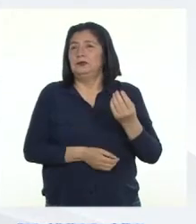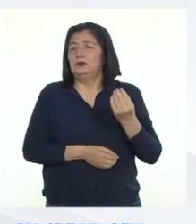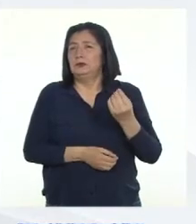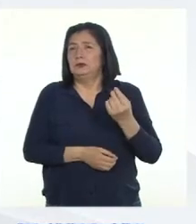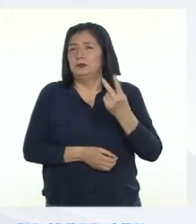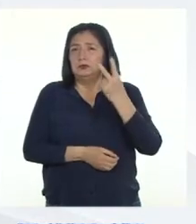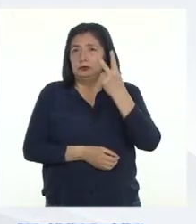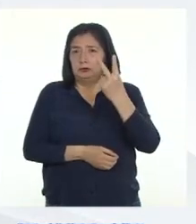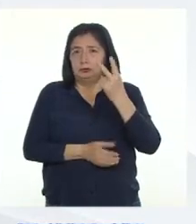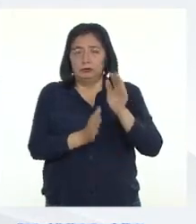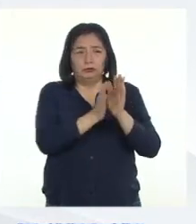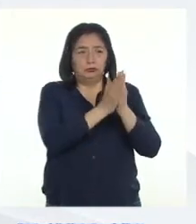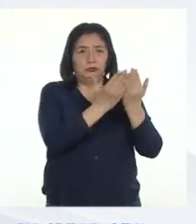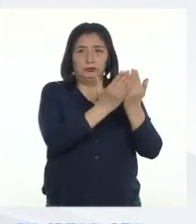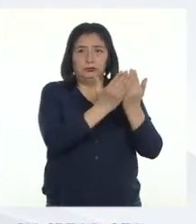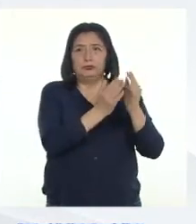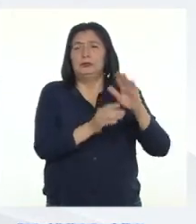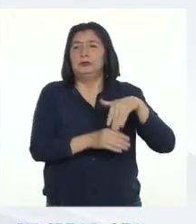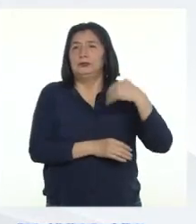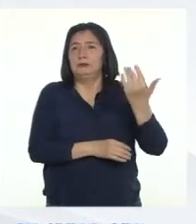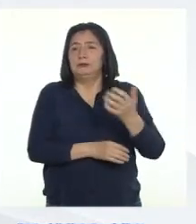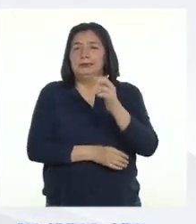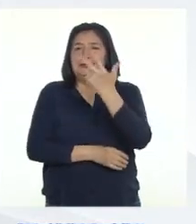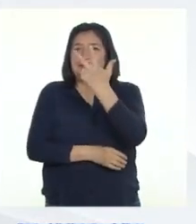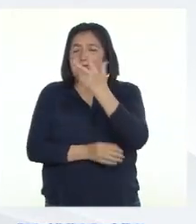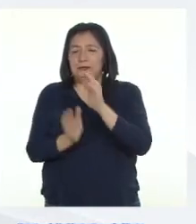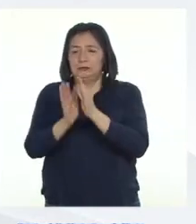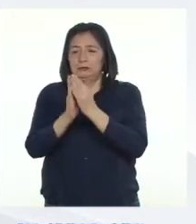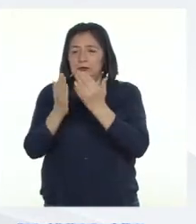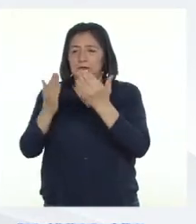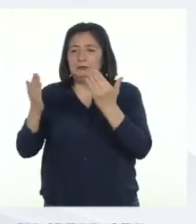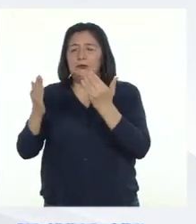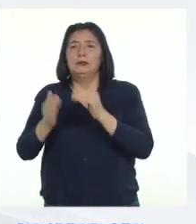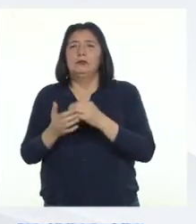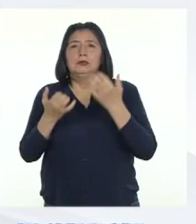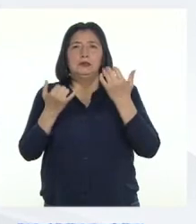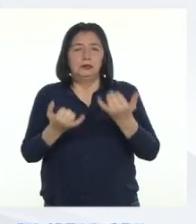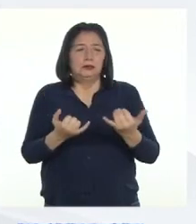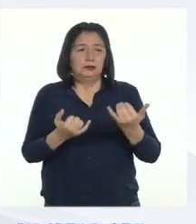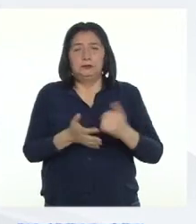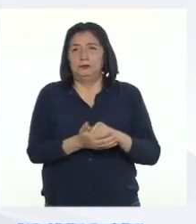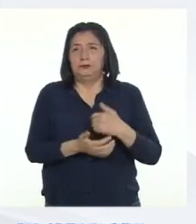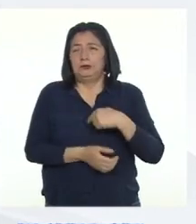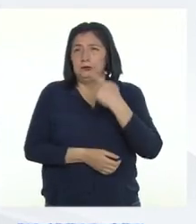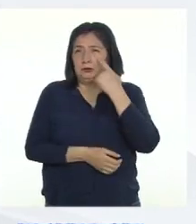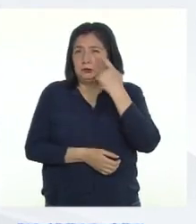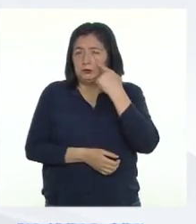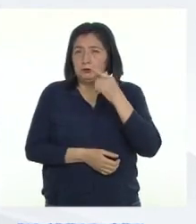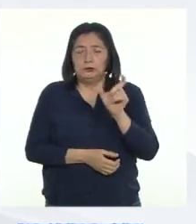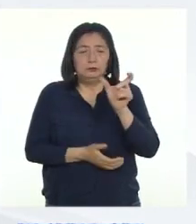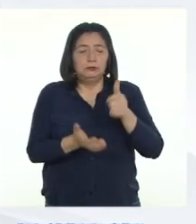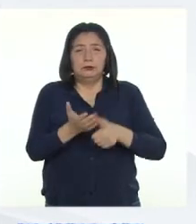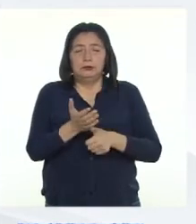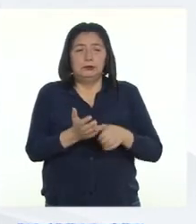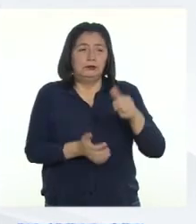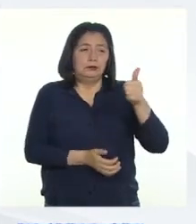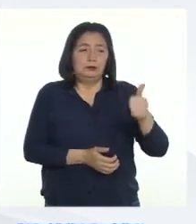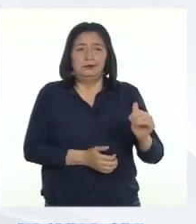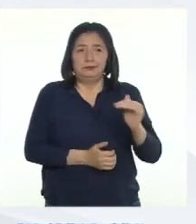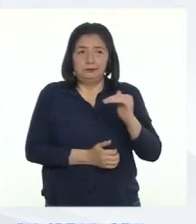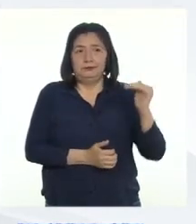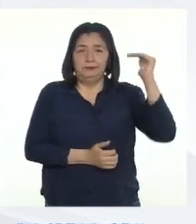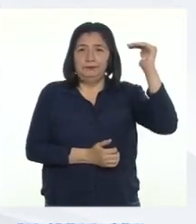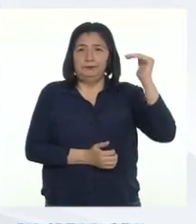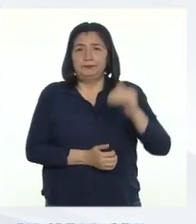tenía 2 cuerpos, luego pasó a tener 3. Y ahora conocemos el DNI, el azul para los